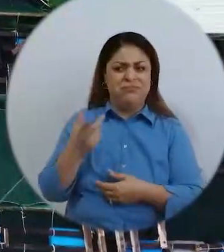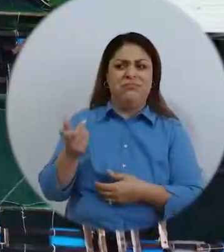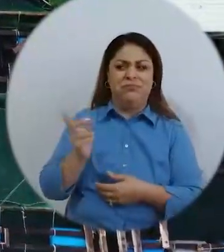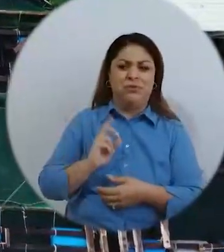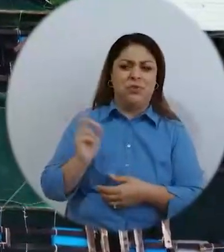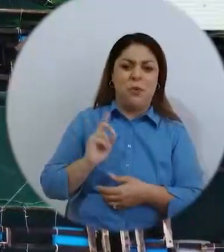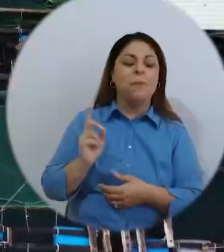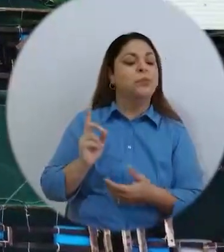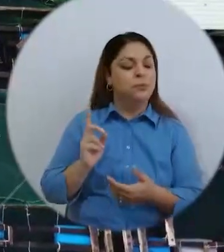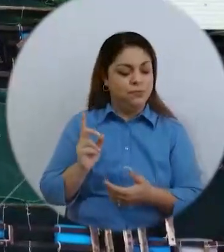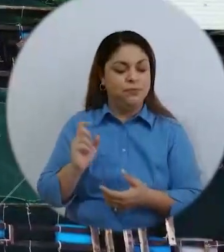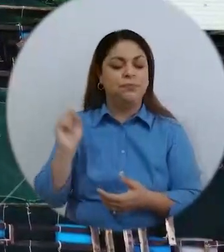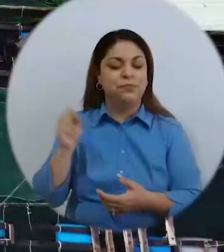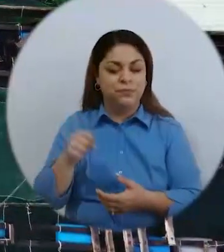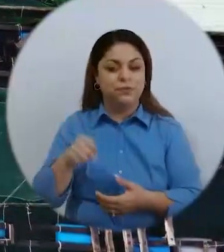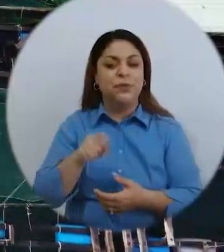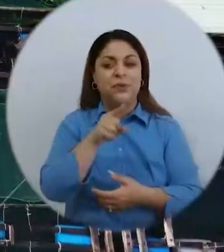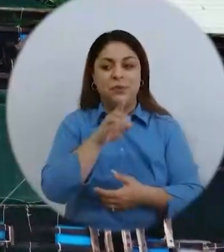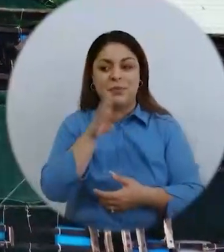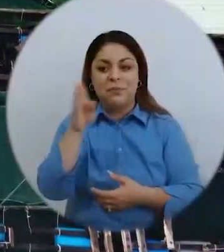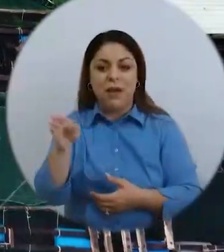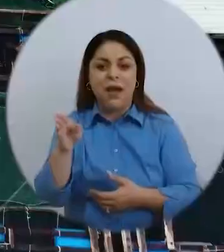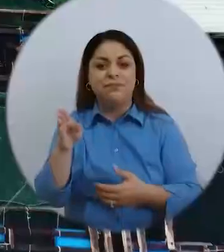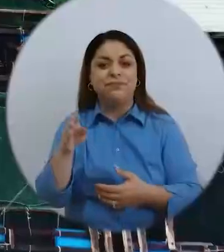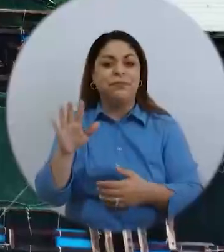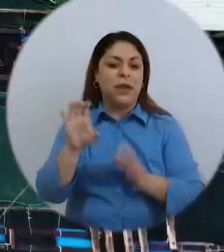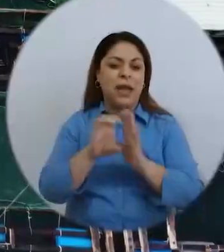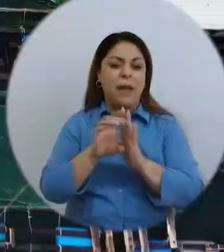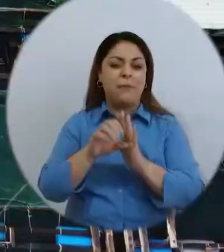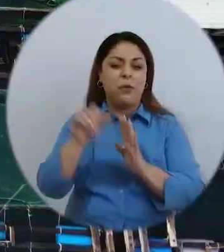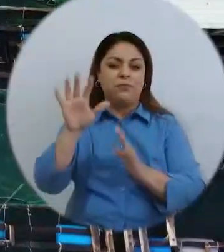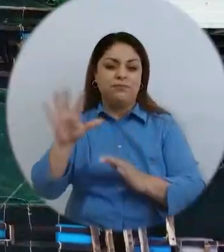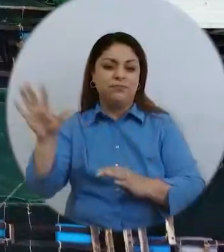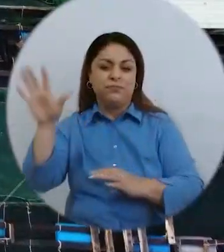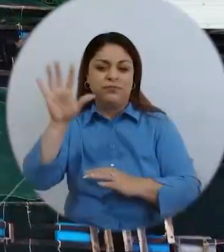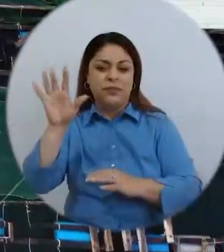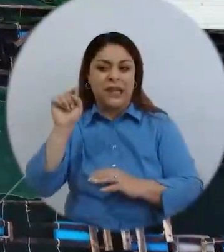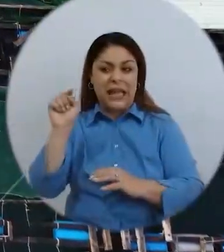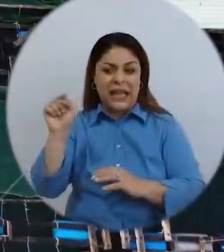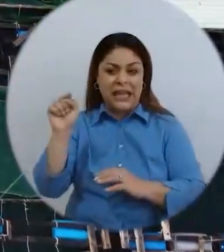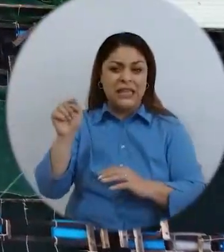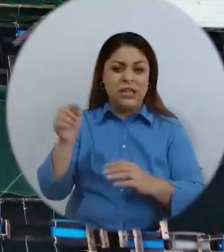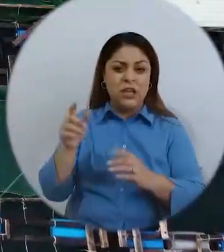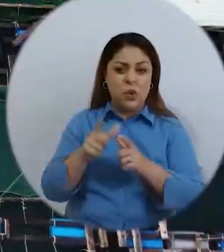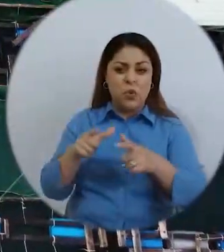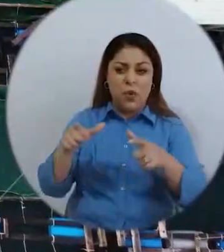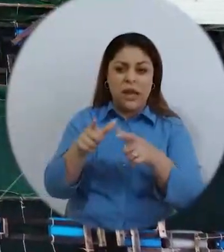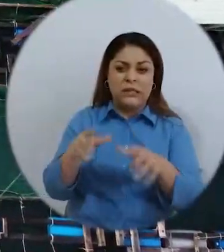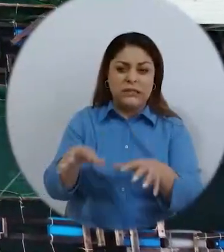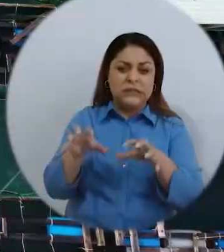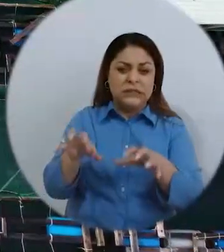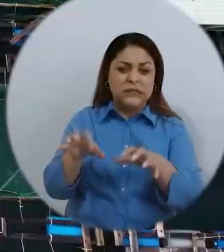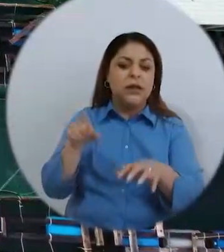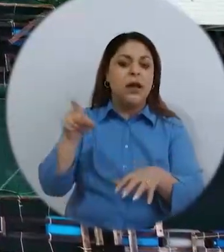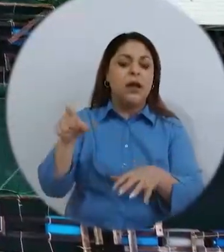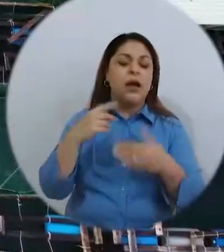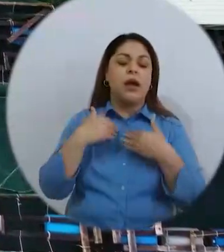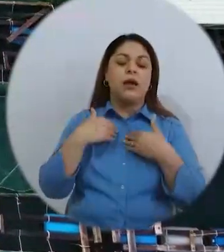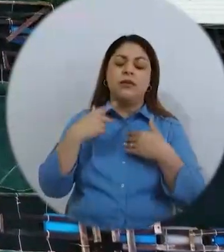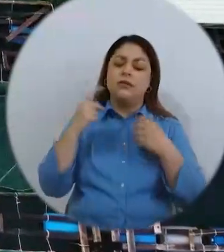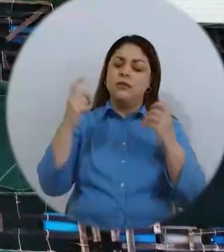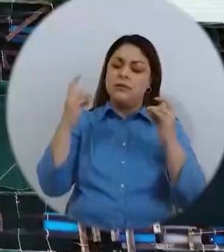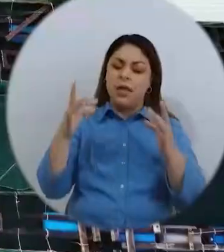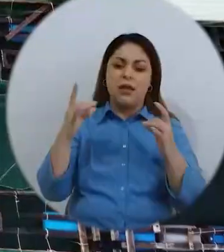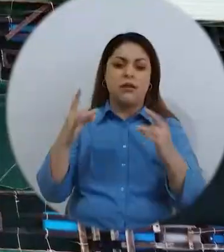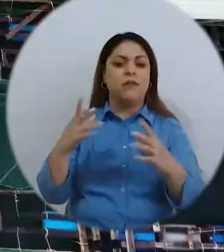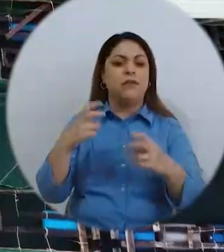lejano para nosotros, pero si nos vamos a Medio Oriente, por ejemplo, y a zonas bastante tensas, podemos ver que es un grave problema